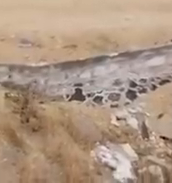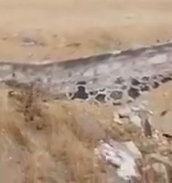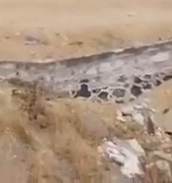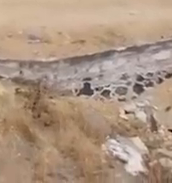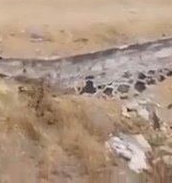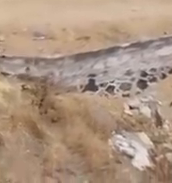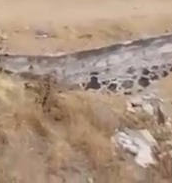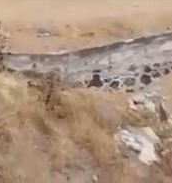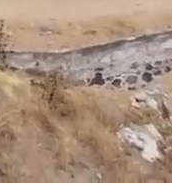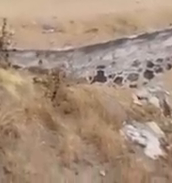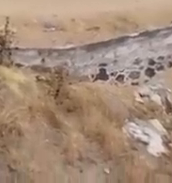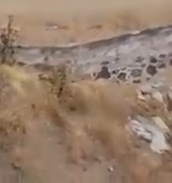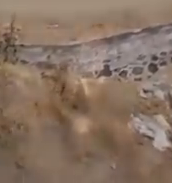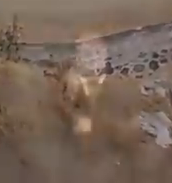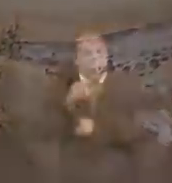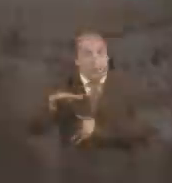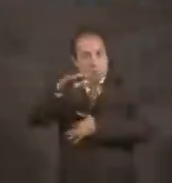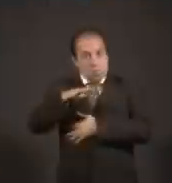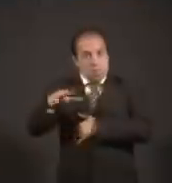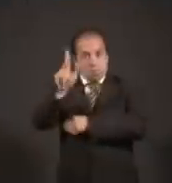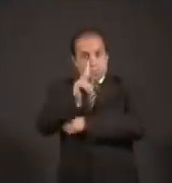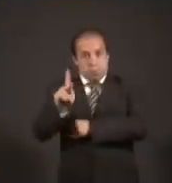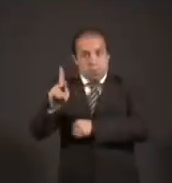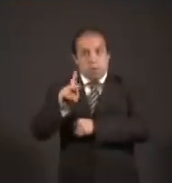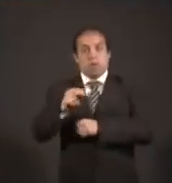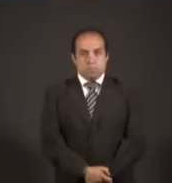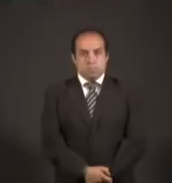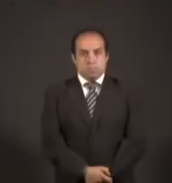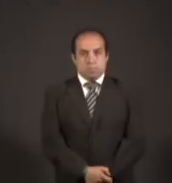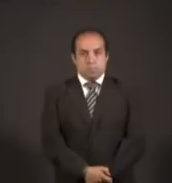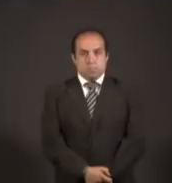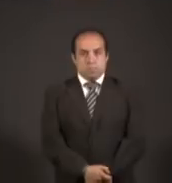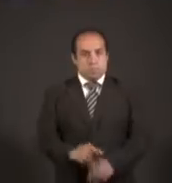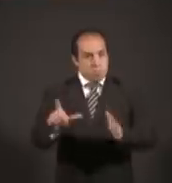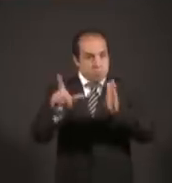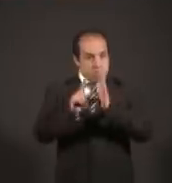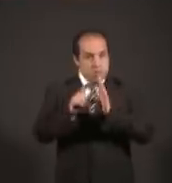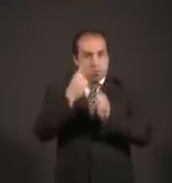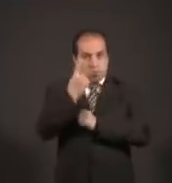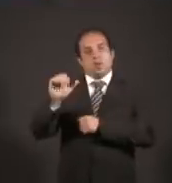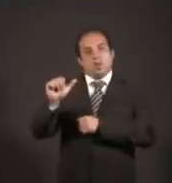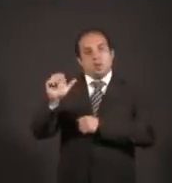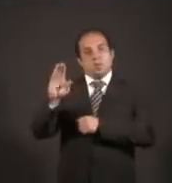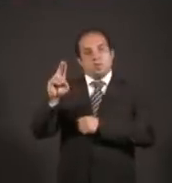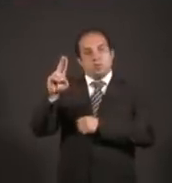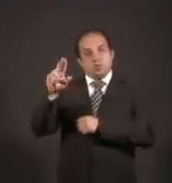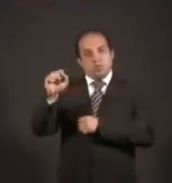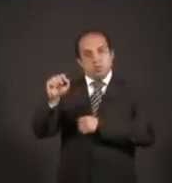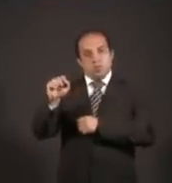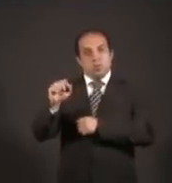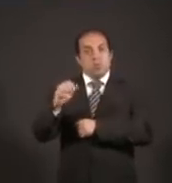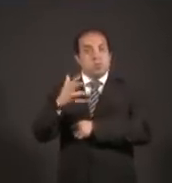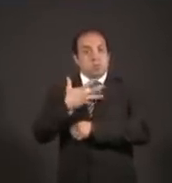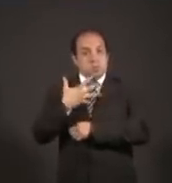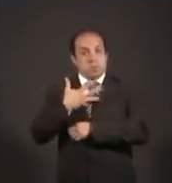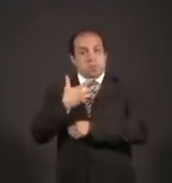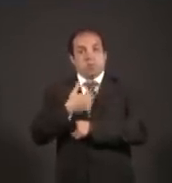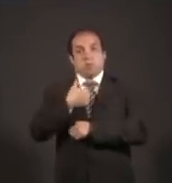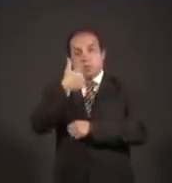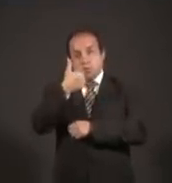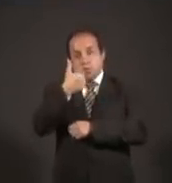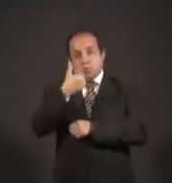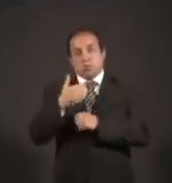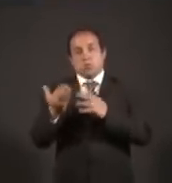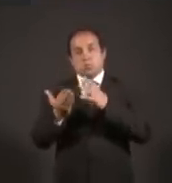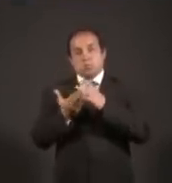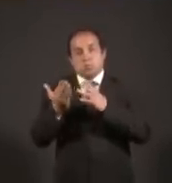tecnología, en zonas pobladas y que más lo necesitan. La línea 1 del cablebús contará con 6 estaciones